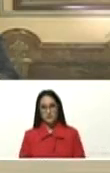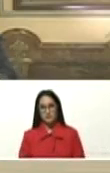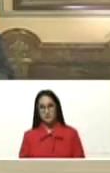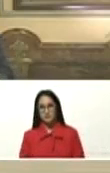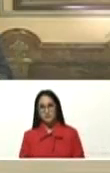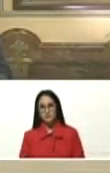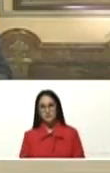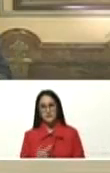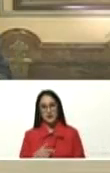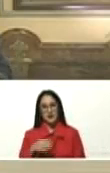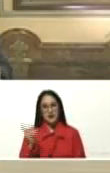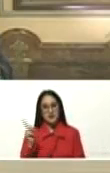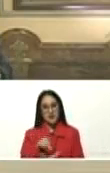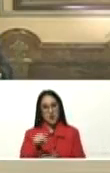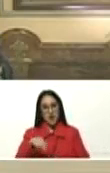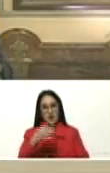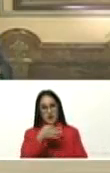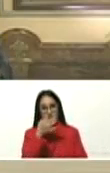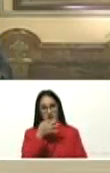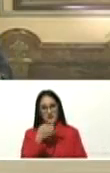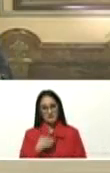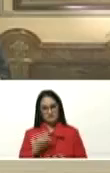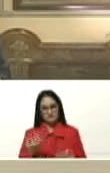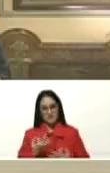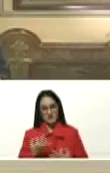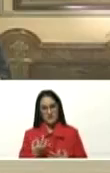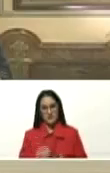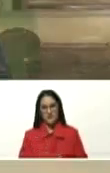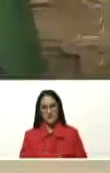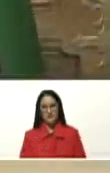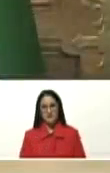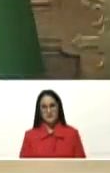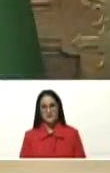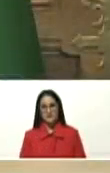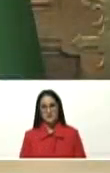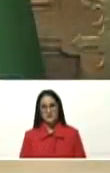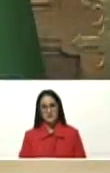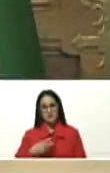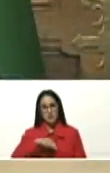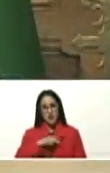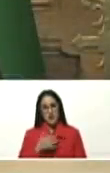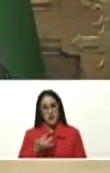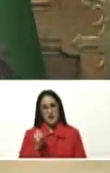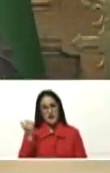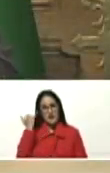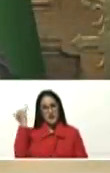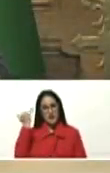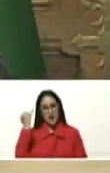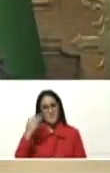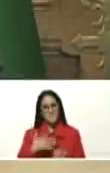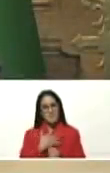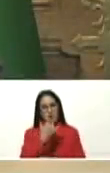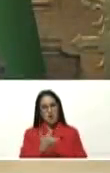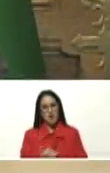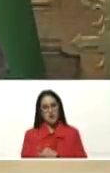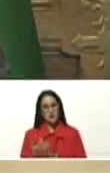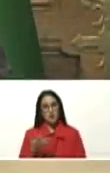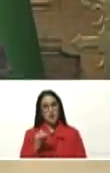llegaba ahora en la tarde. Somos de verdad, porque tenemos ideas, tenemos proyectos, tenemos